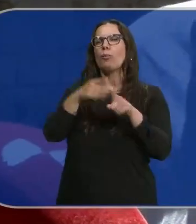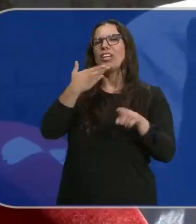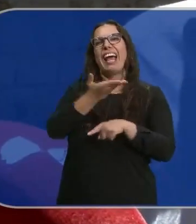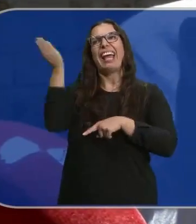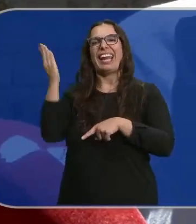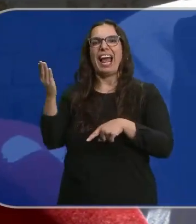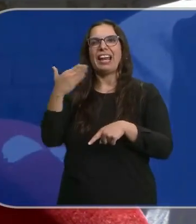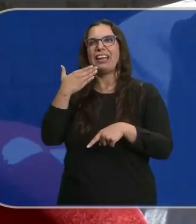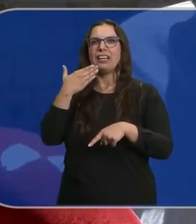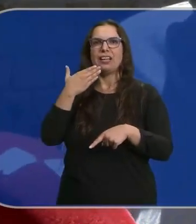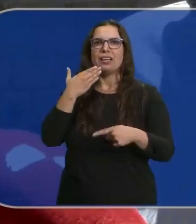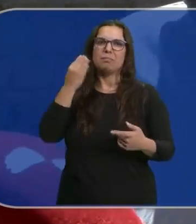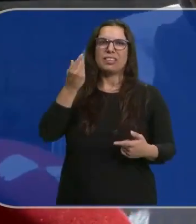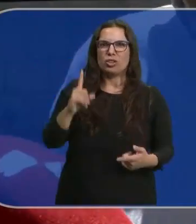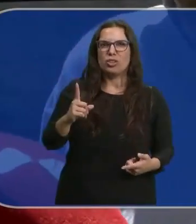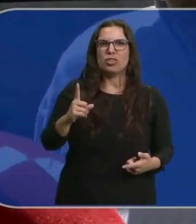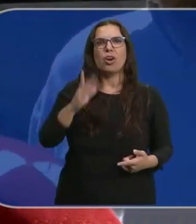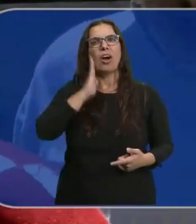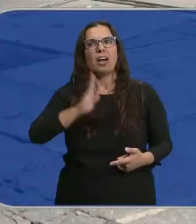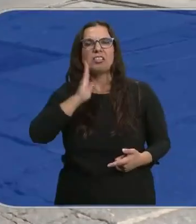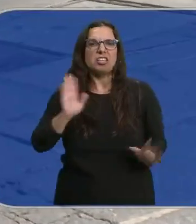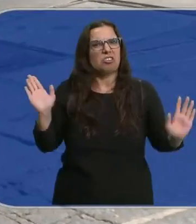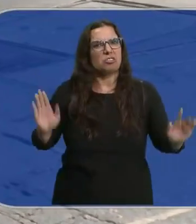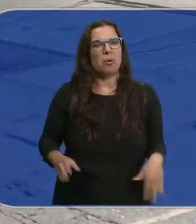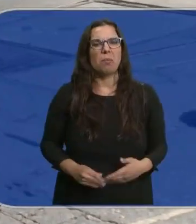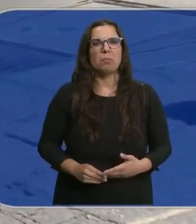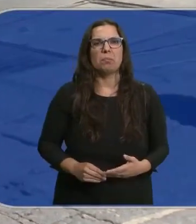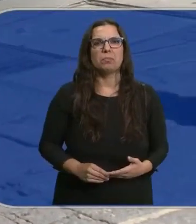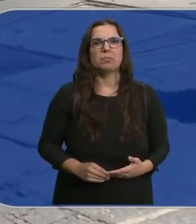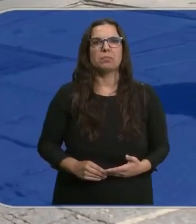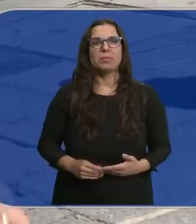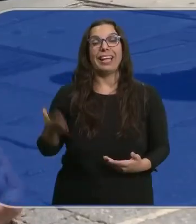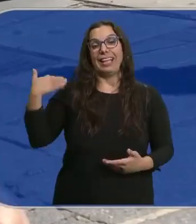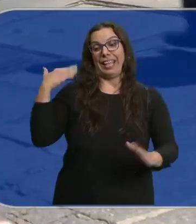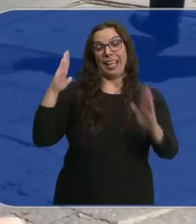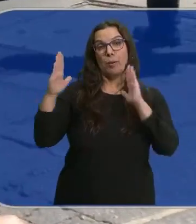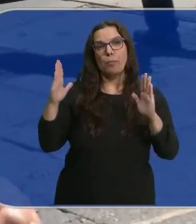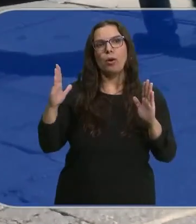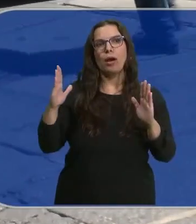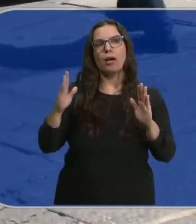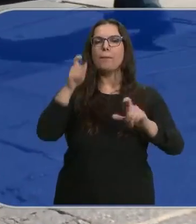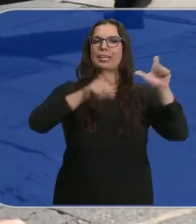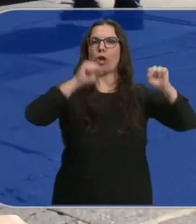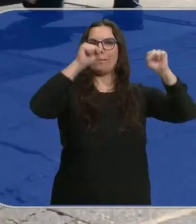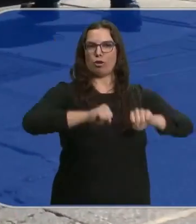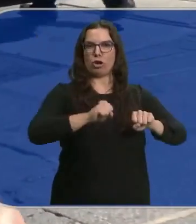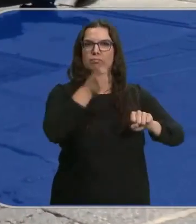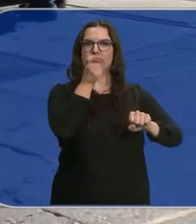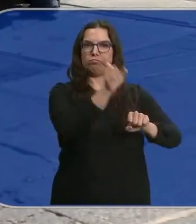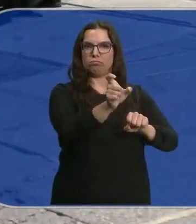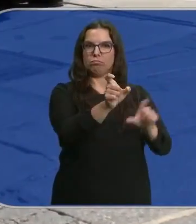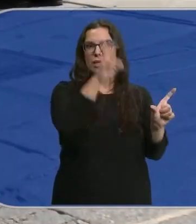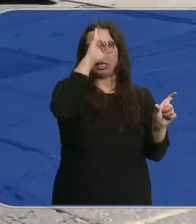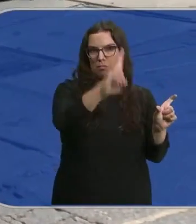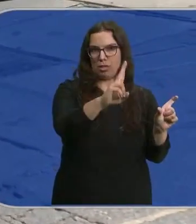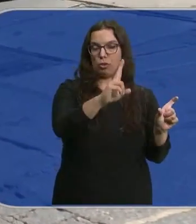genéricos. Me parece que no es peyorativo e incluso es cariñoso. En mis tiempos era personas mayores y con